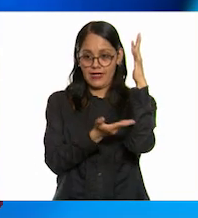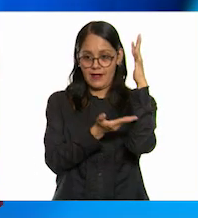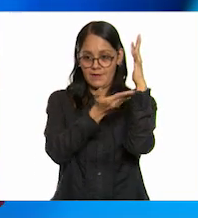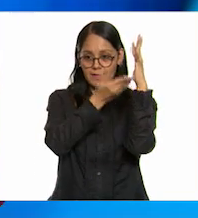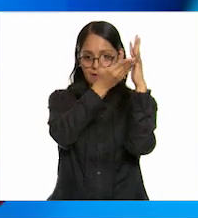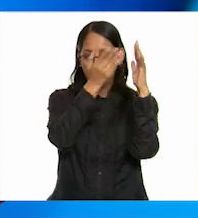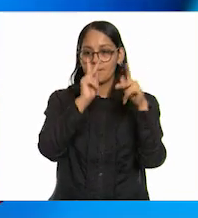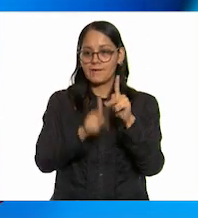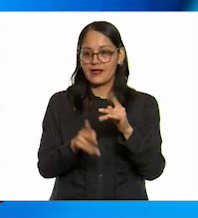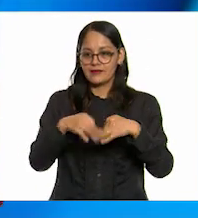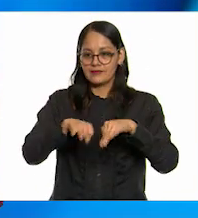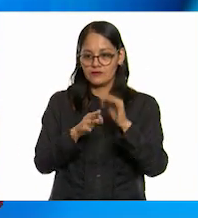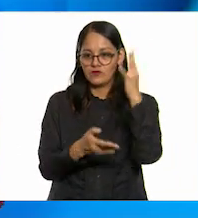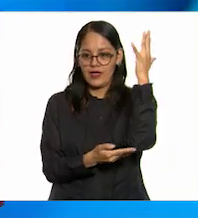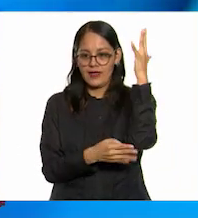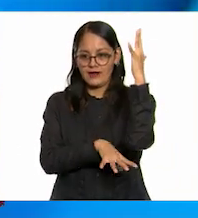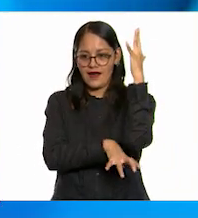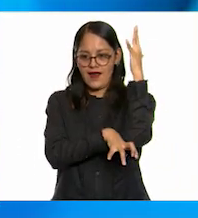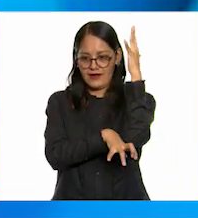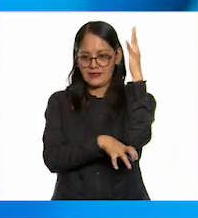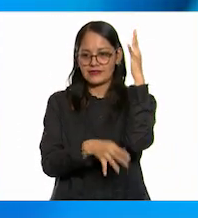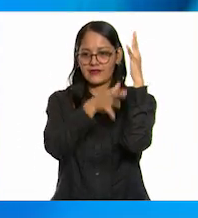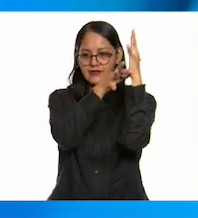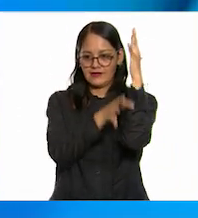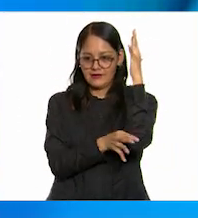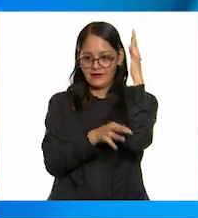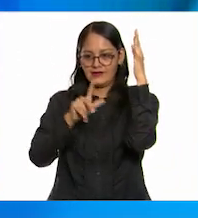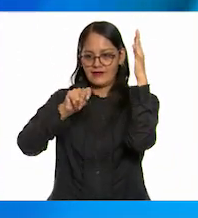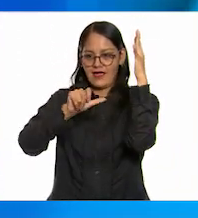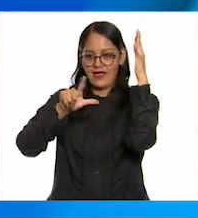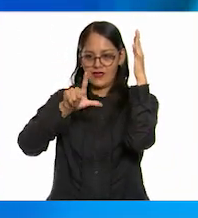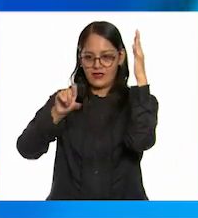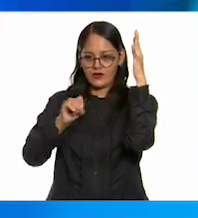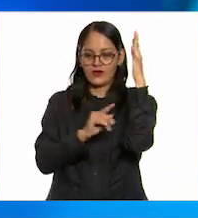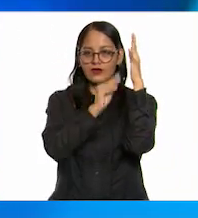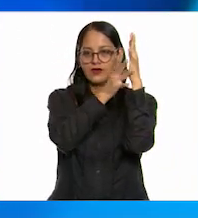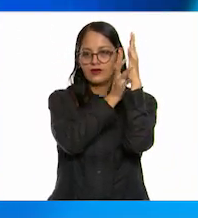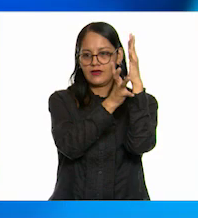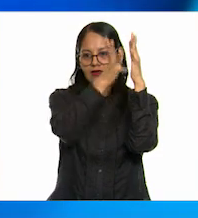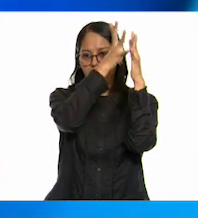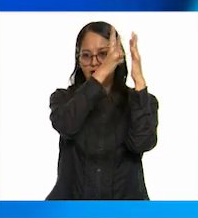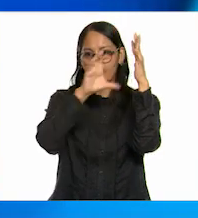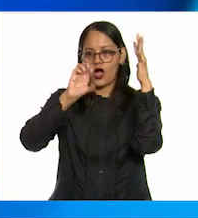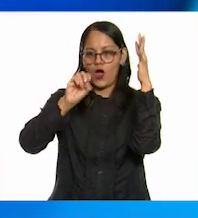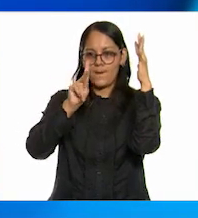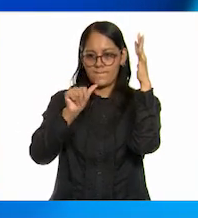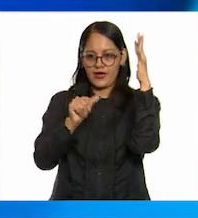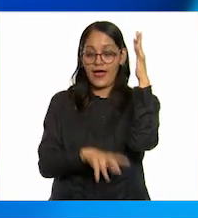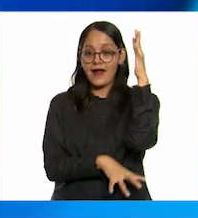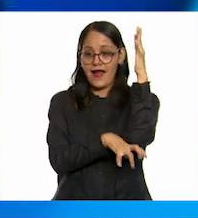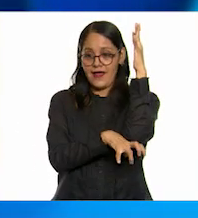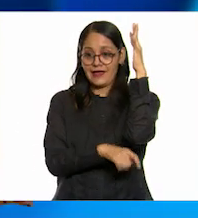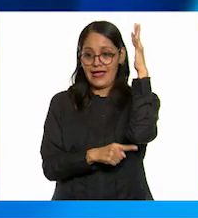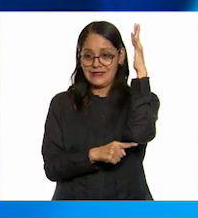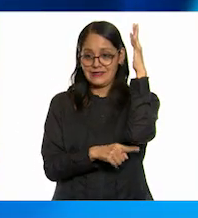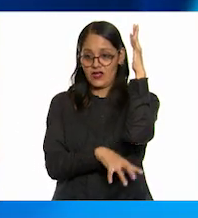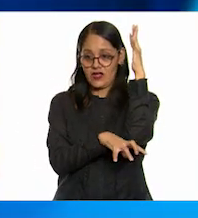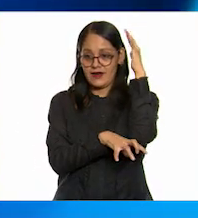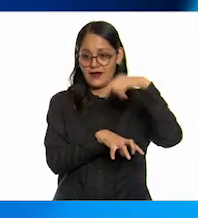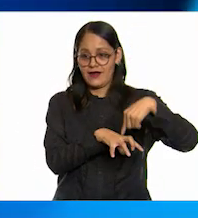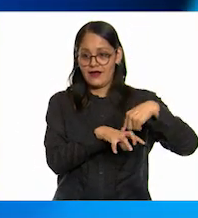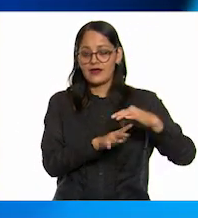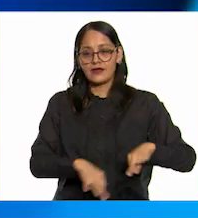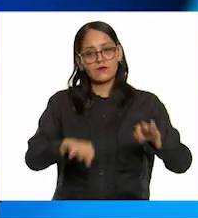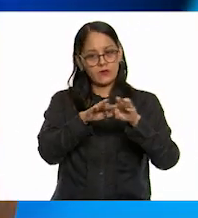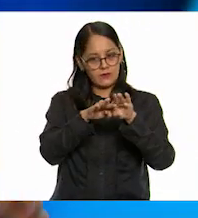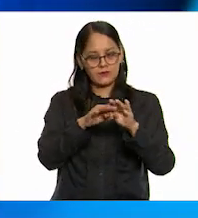la raíz, el tallo y la copa. La raíz es la base de nuestro árbol. Esta representa